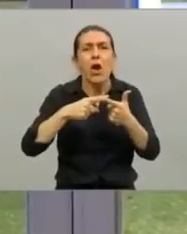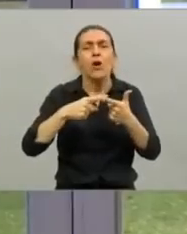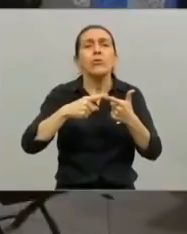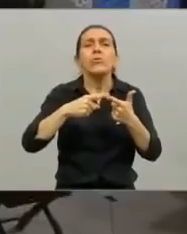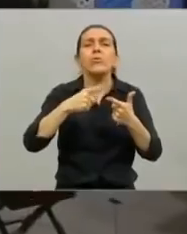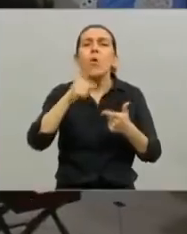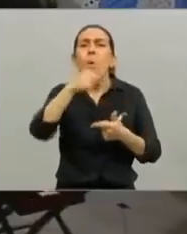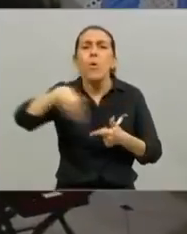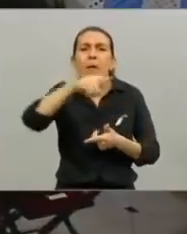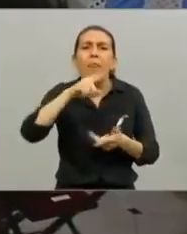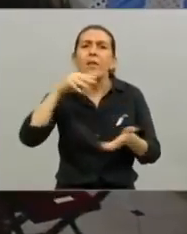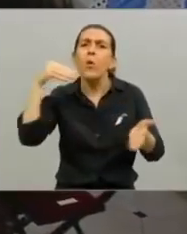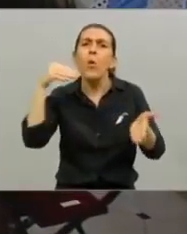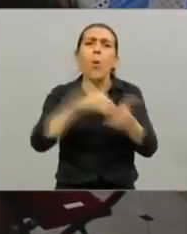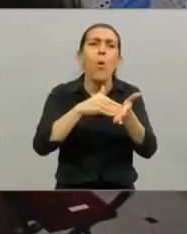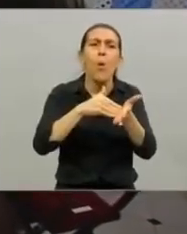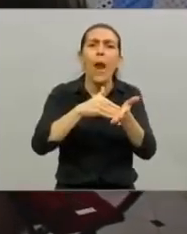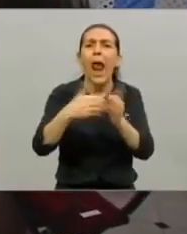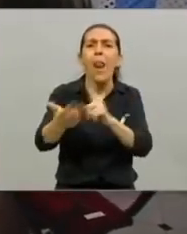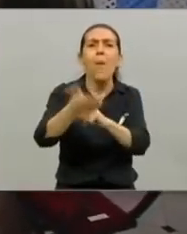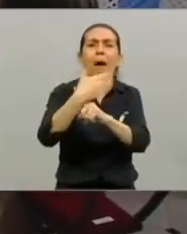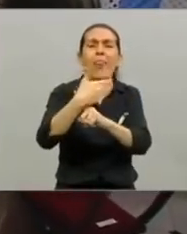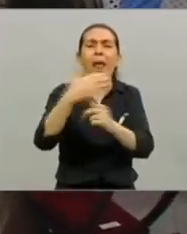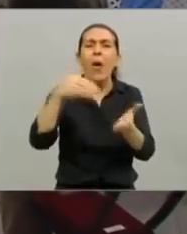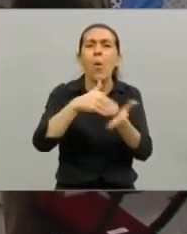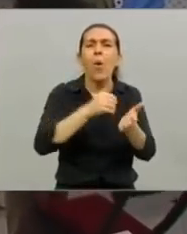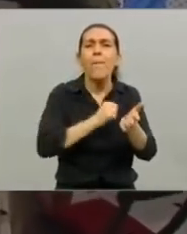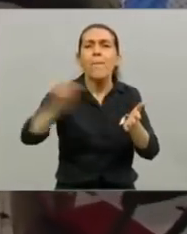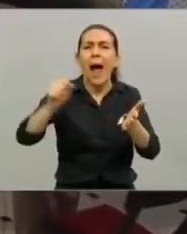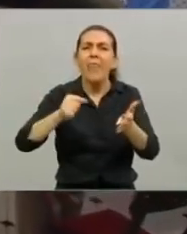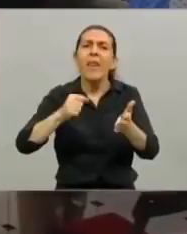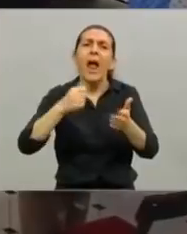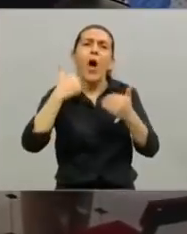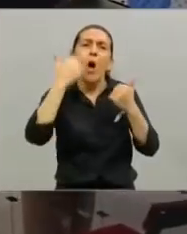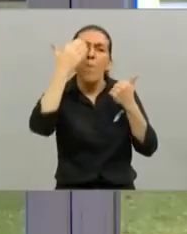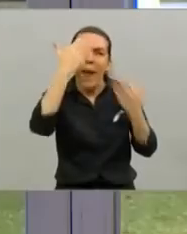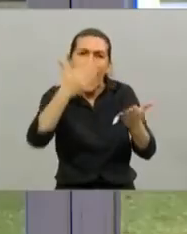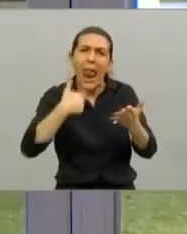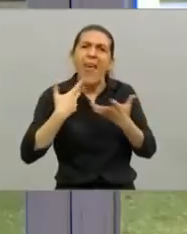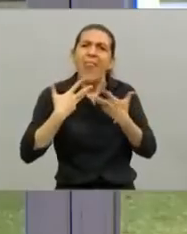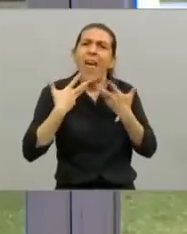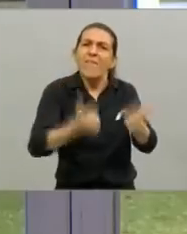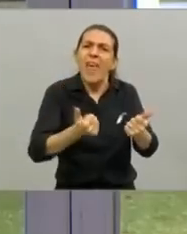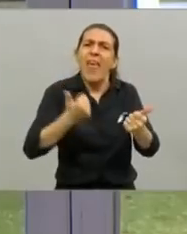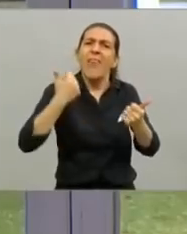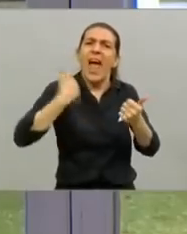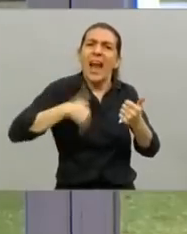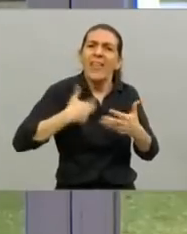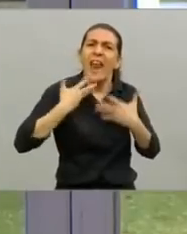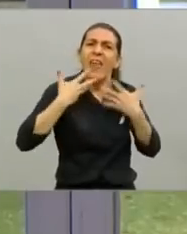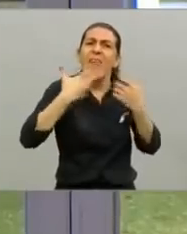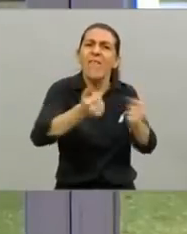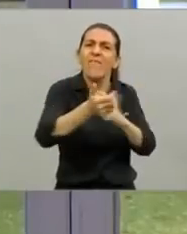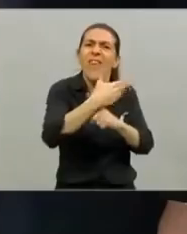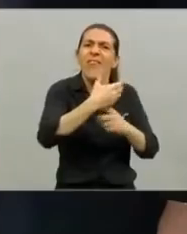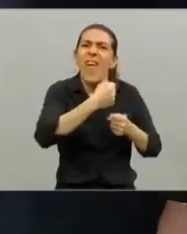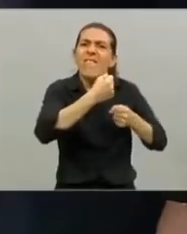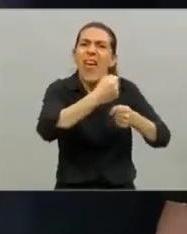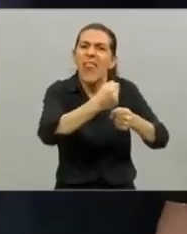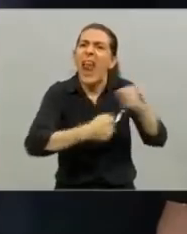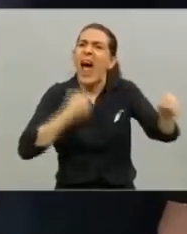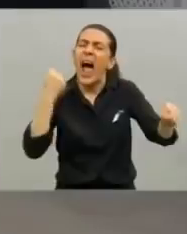juráis a la patria seguir constantemente su bandera y defenderla hasta perder la vida.